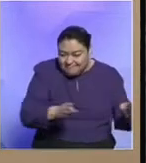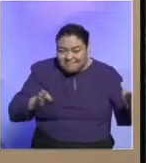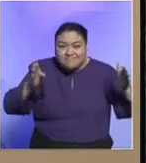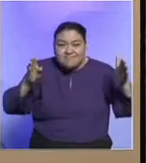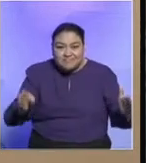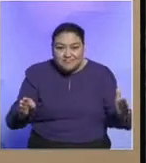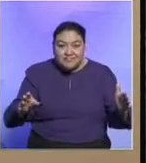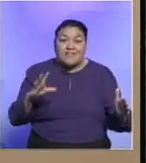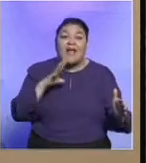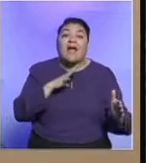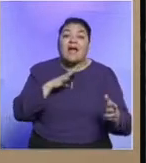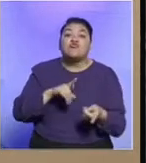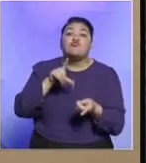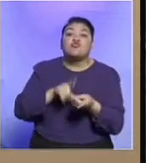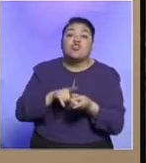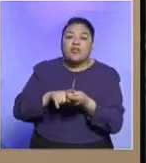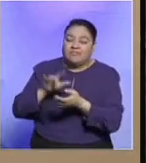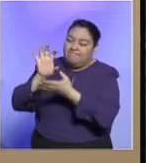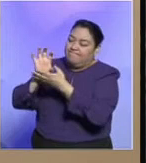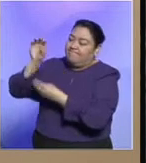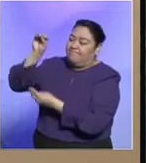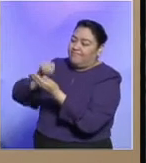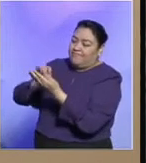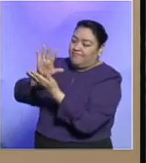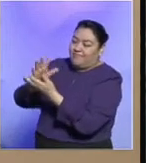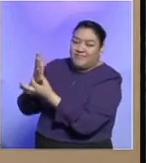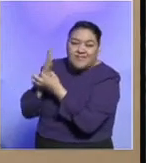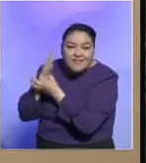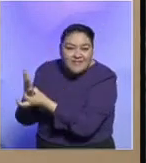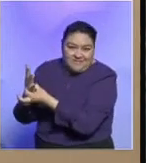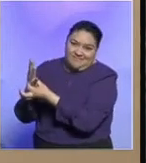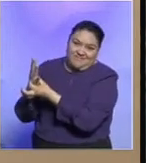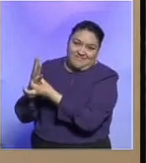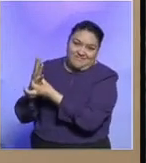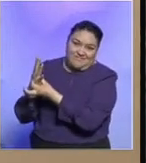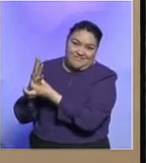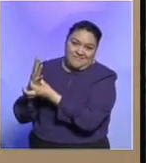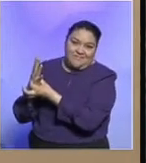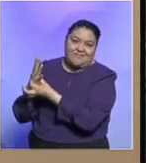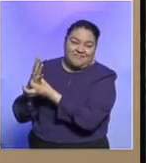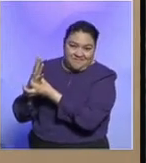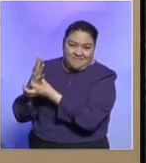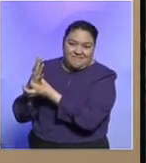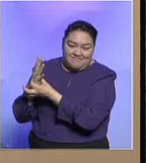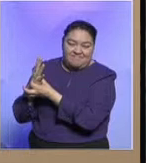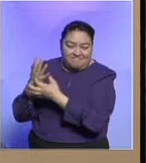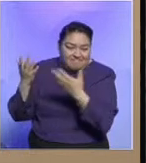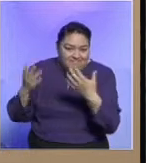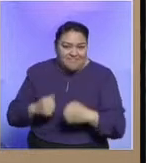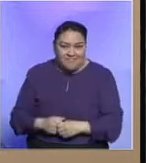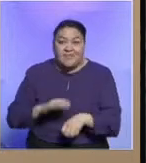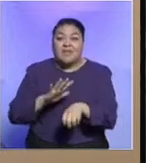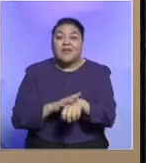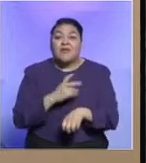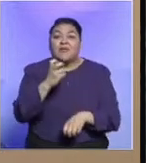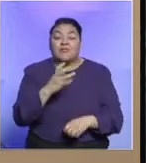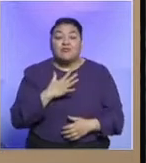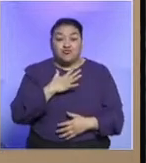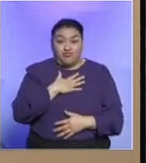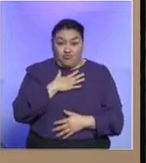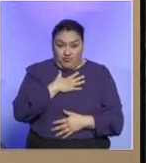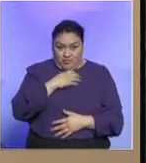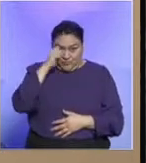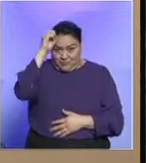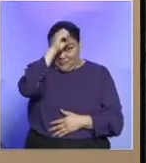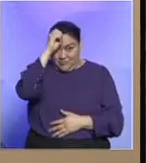está establecido en la propia Constitución. Y es por ello que, en mi